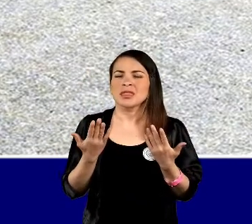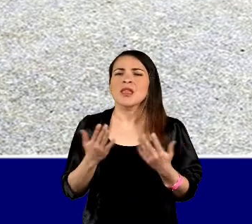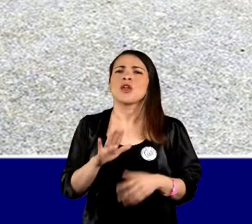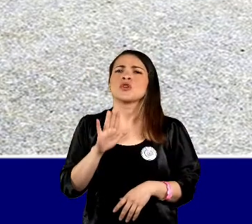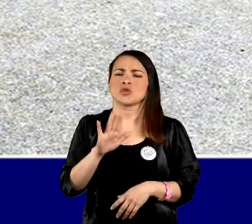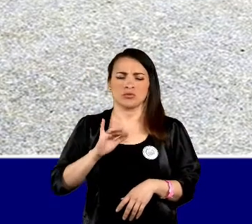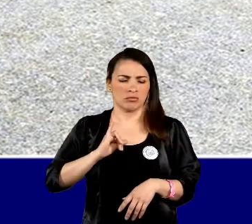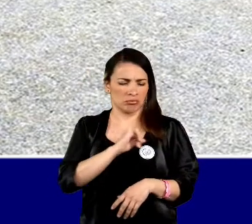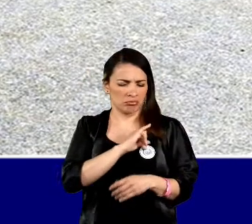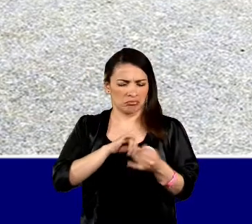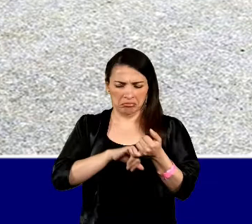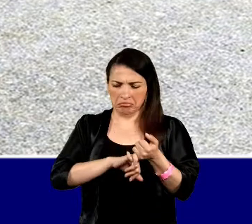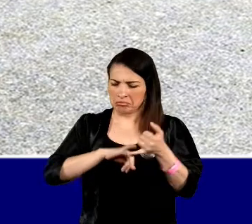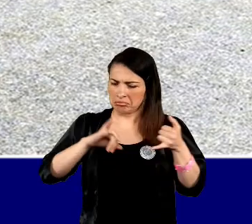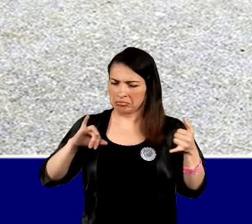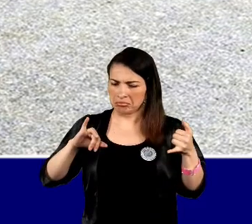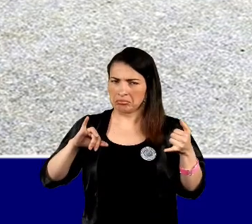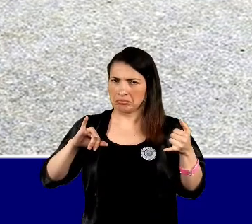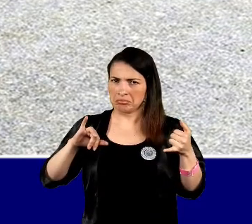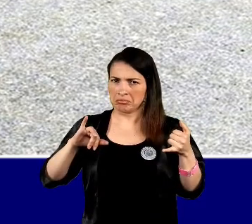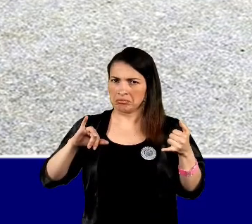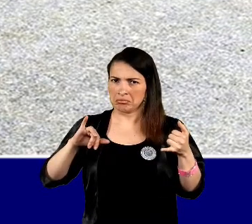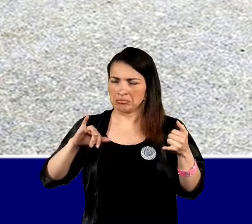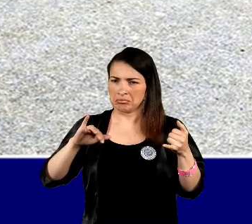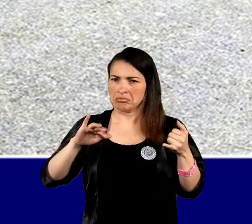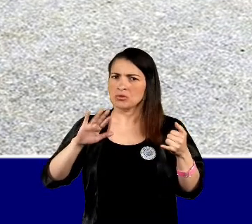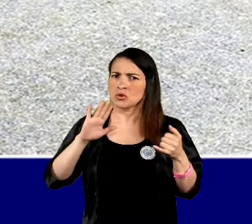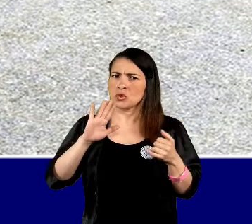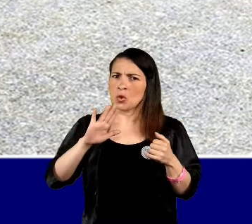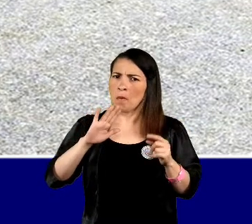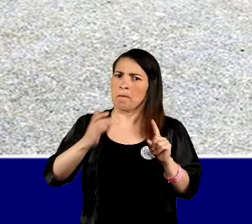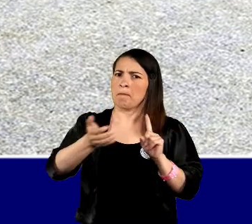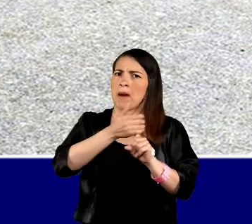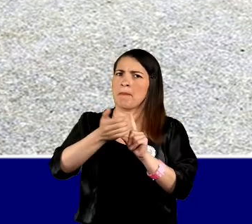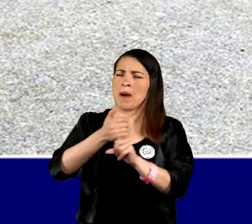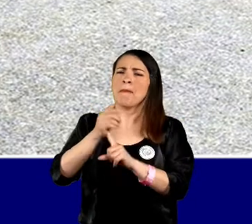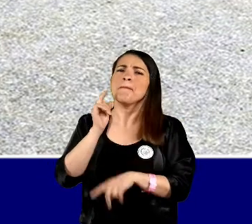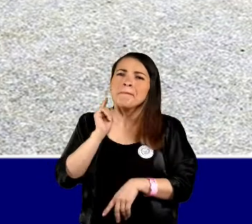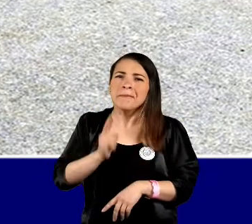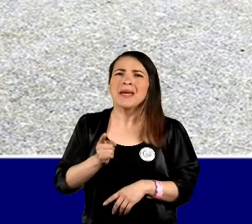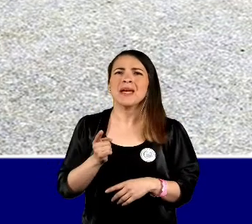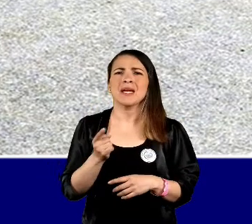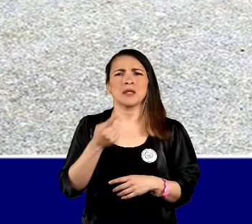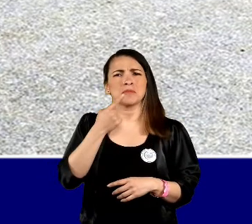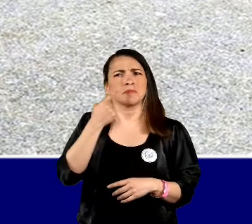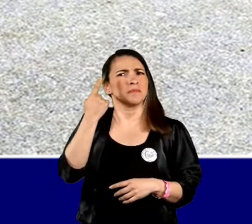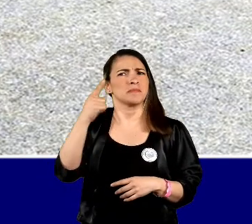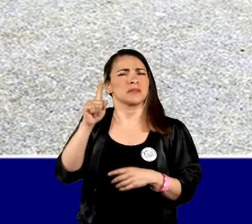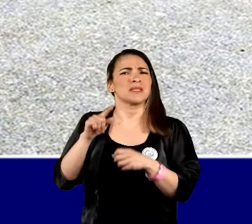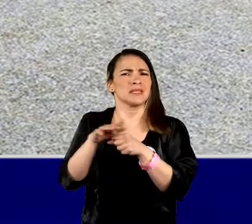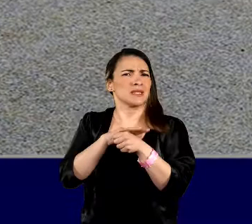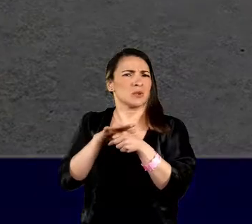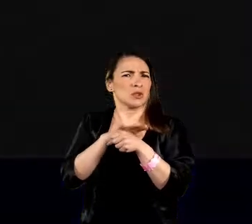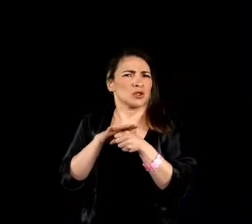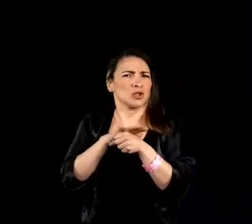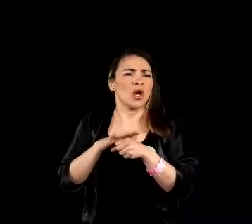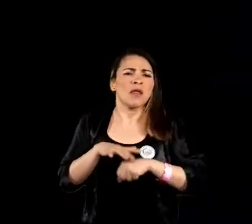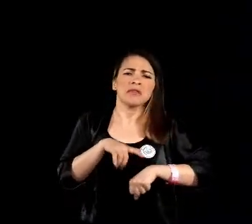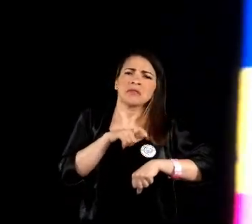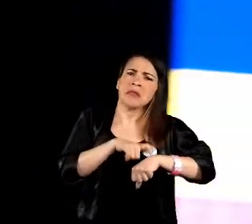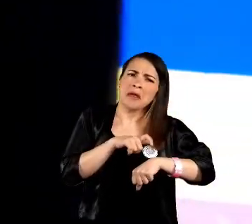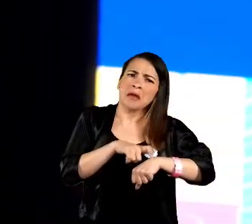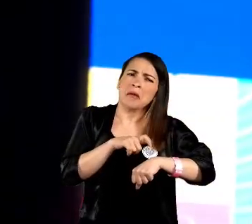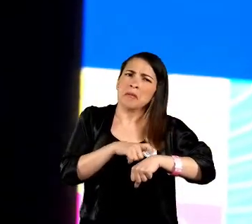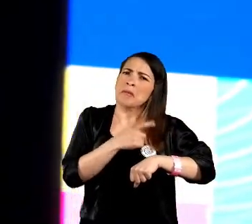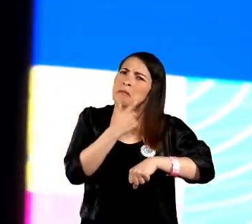que realmente la pegaron pero que no pasa habitualmente la pegaron un momento de tiempo y